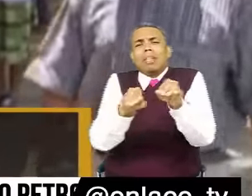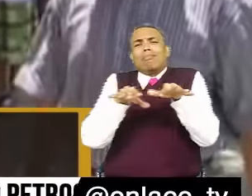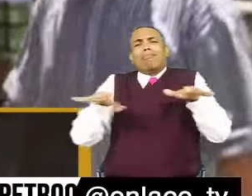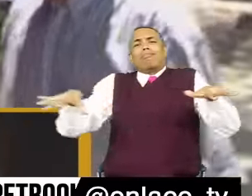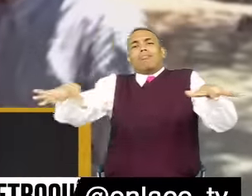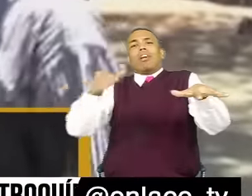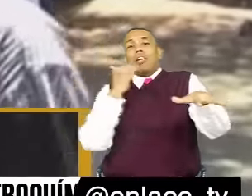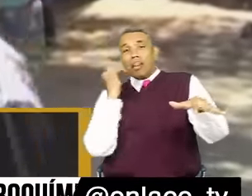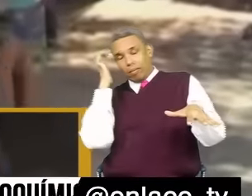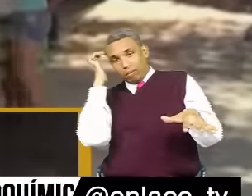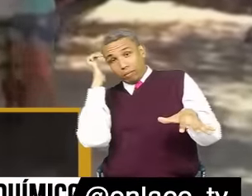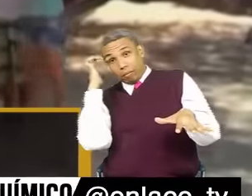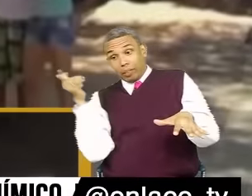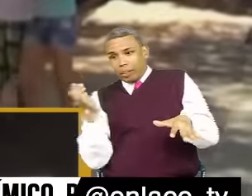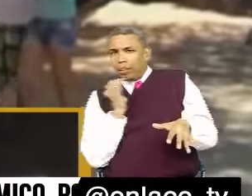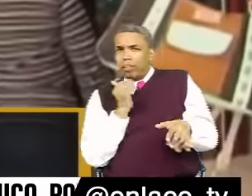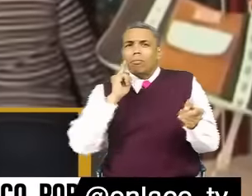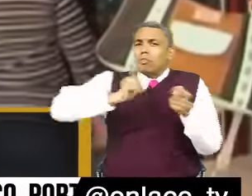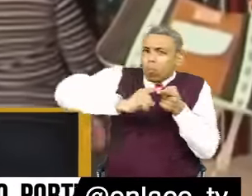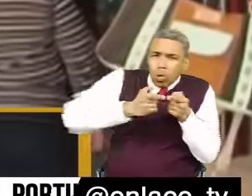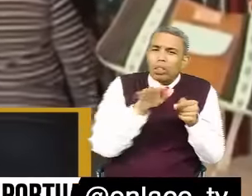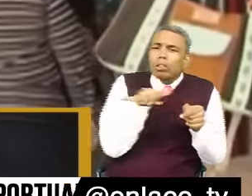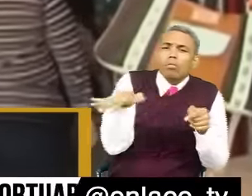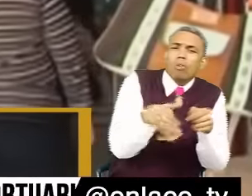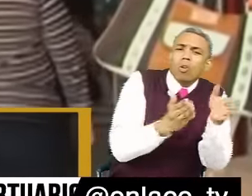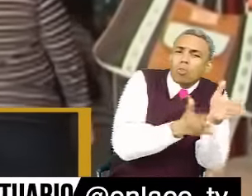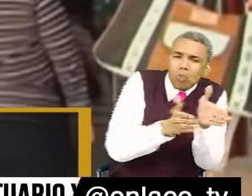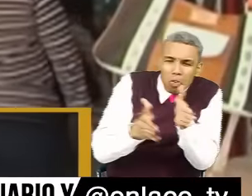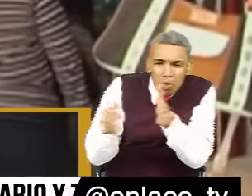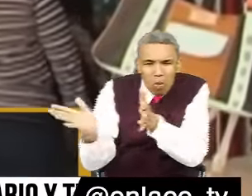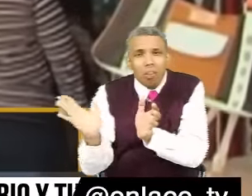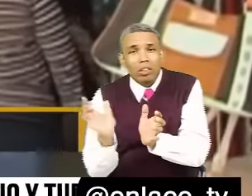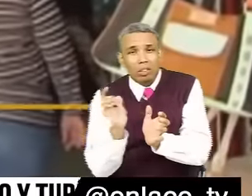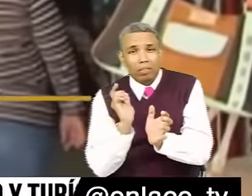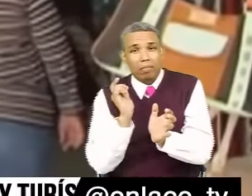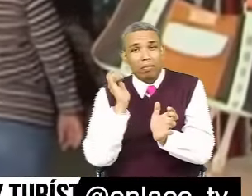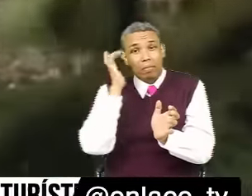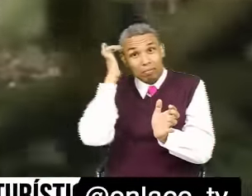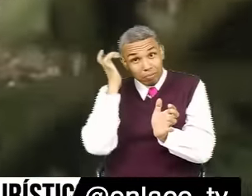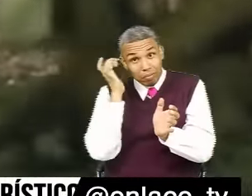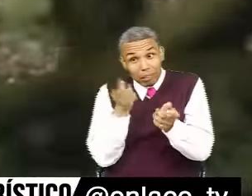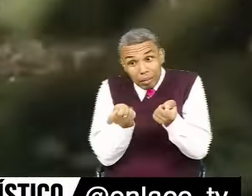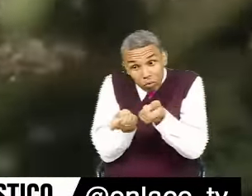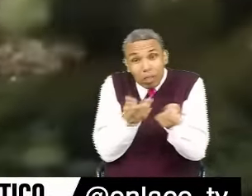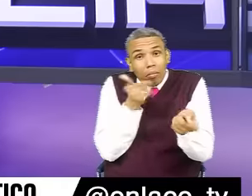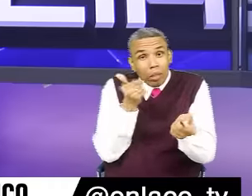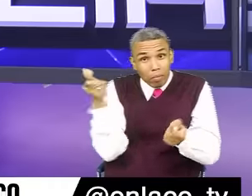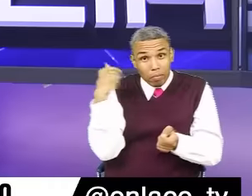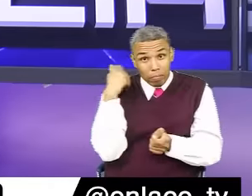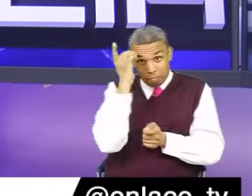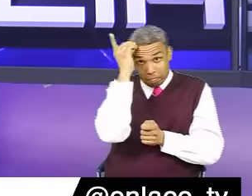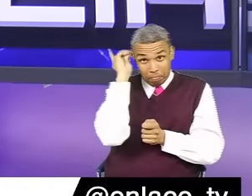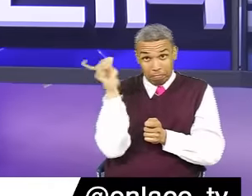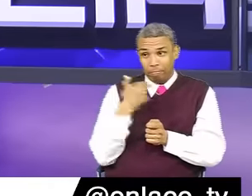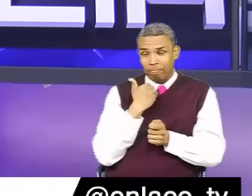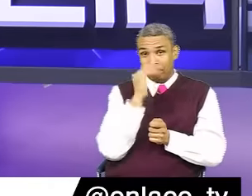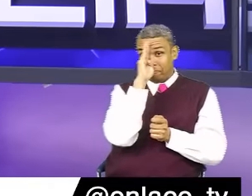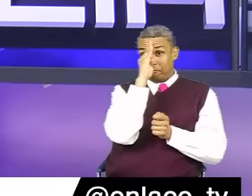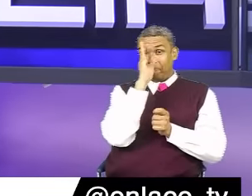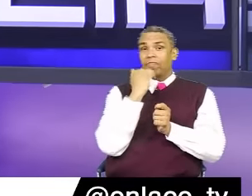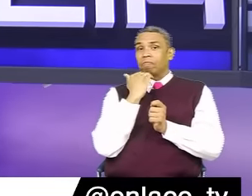Por su parte, el alcalde Echeverri Serrano ha dicho que es bienvenido el debate siempre y cuando se haga el mismo con la altura que corresponde. En